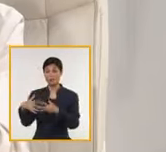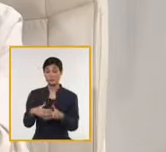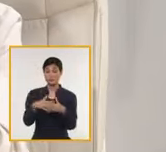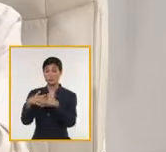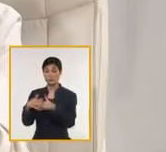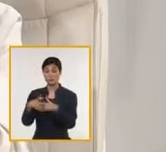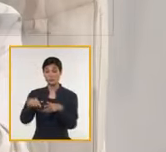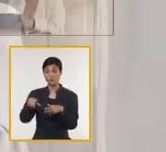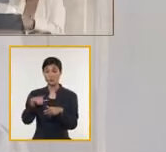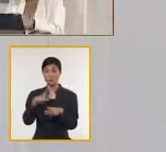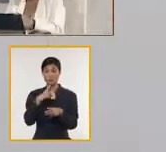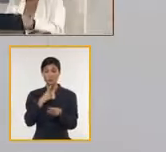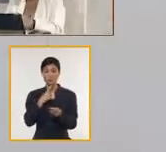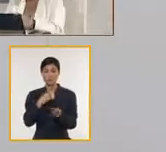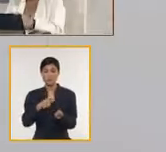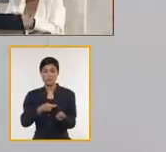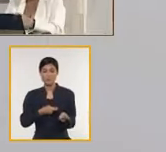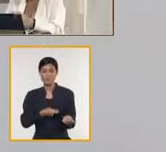de los países,